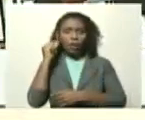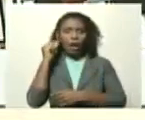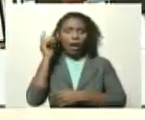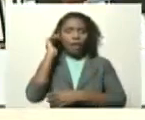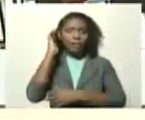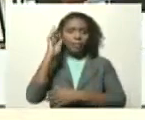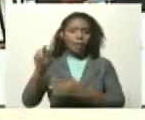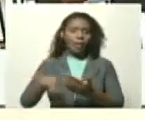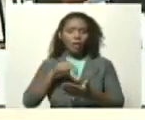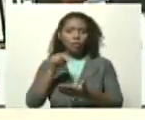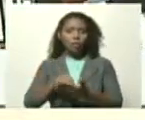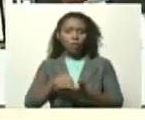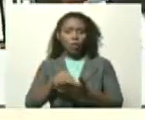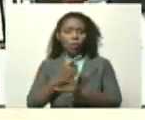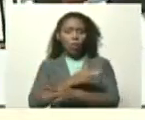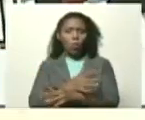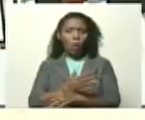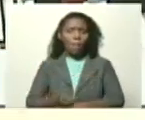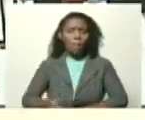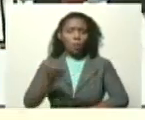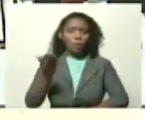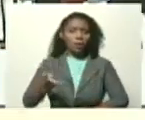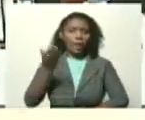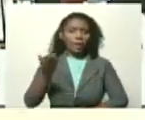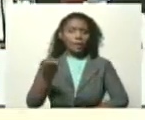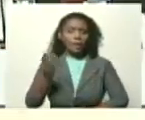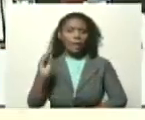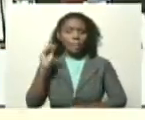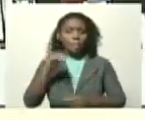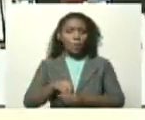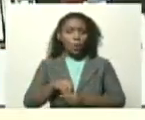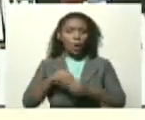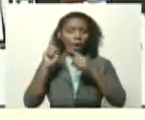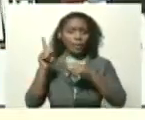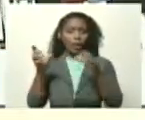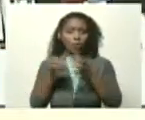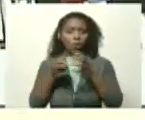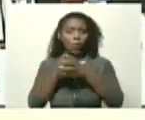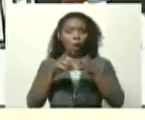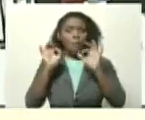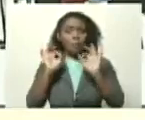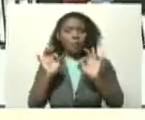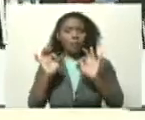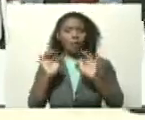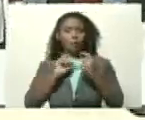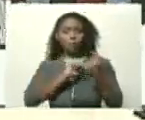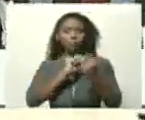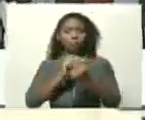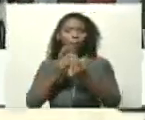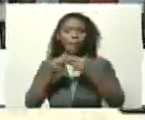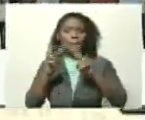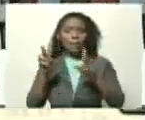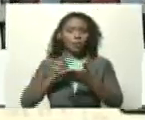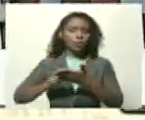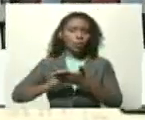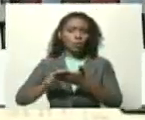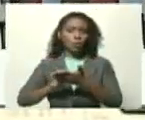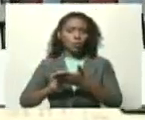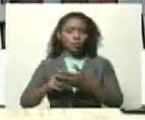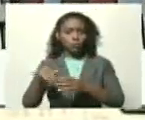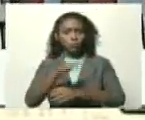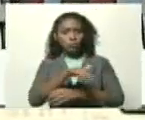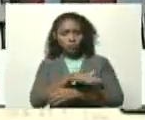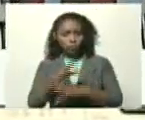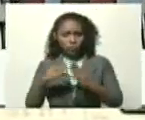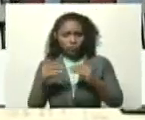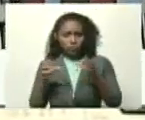Parlamento Nacional jugó un rol fundamental con la instalación de esta Comisión Especial de Diálogo, Paz y Reconciliación, donde todos